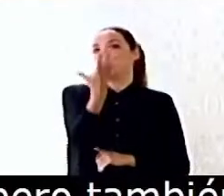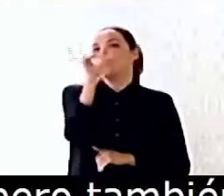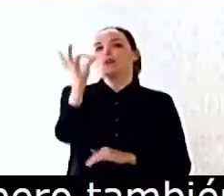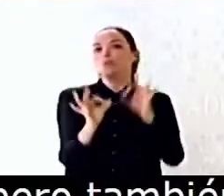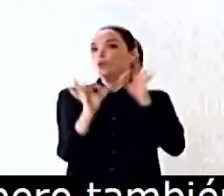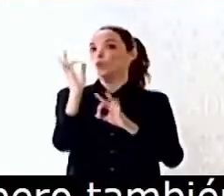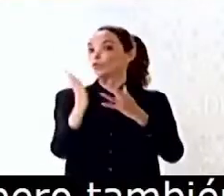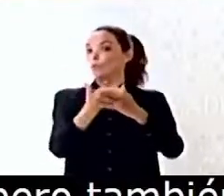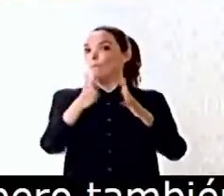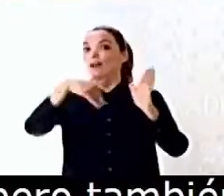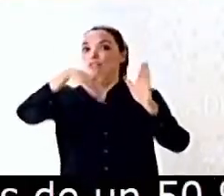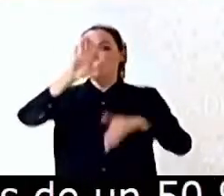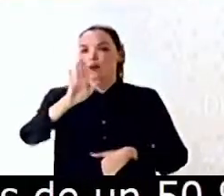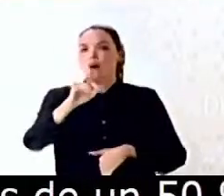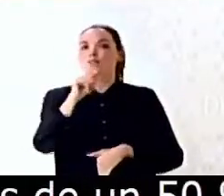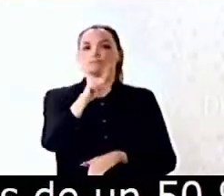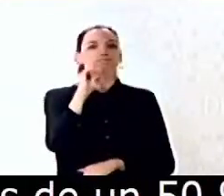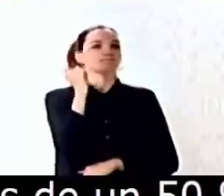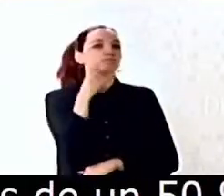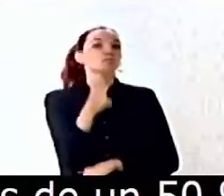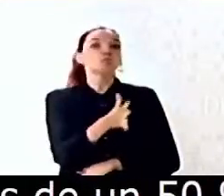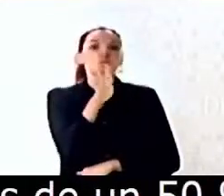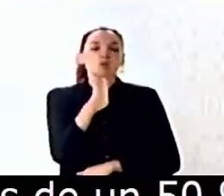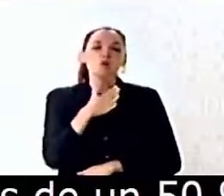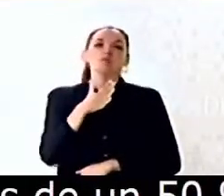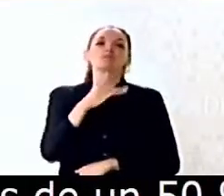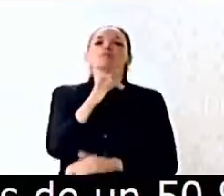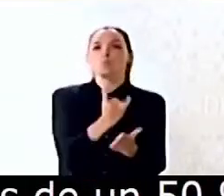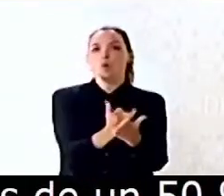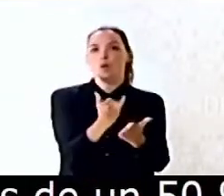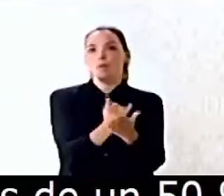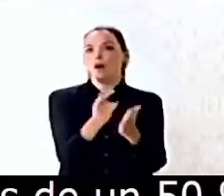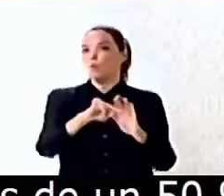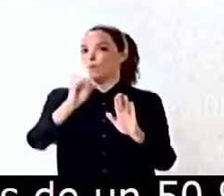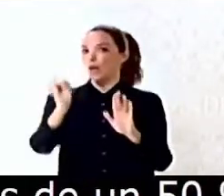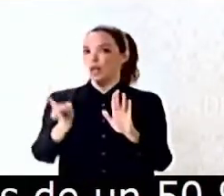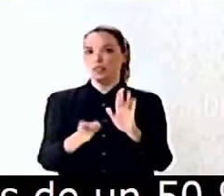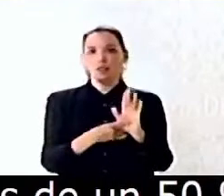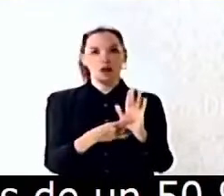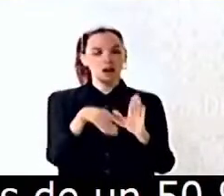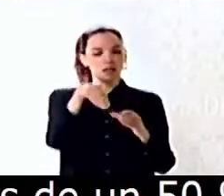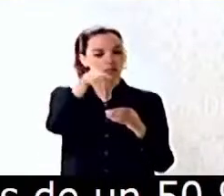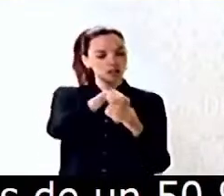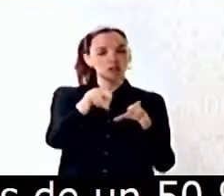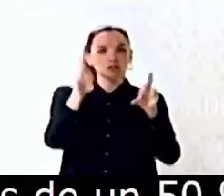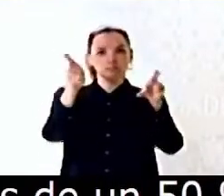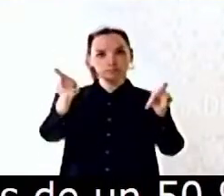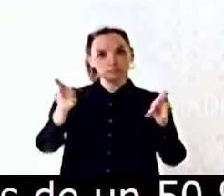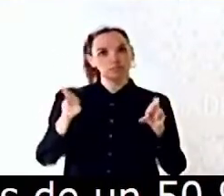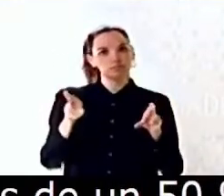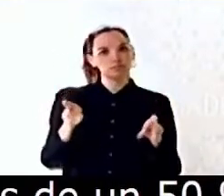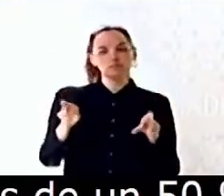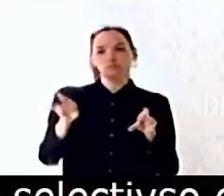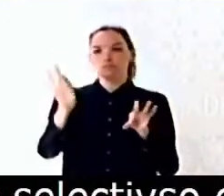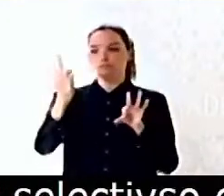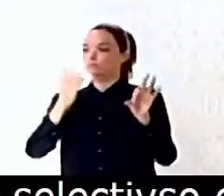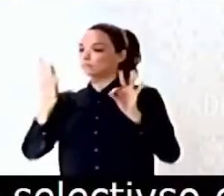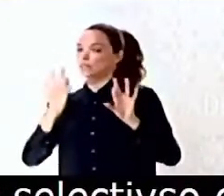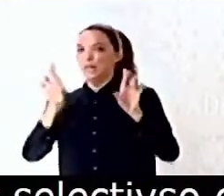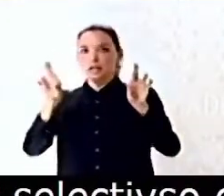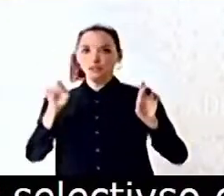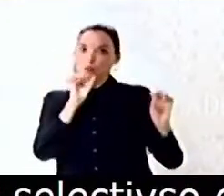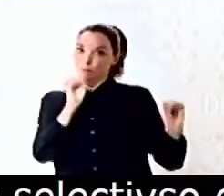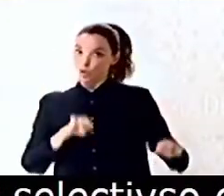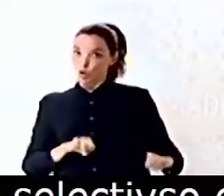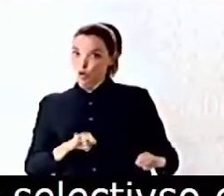estos casos están detectados porque se están haciendo cribados selectivos de los centros residenciales, y cuando